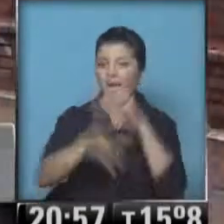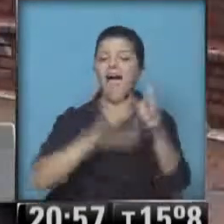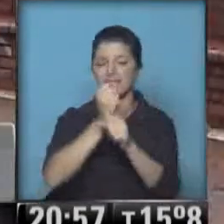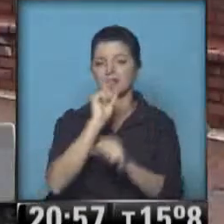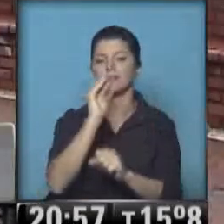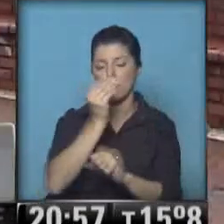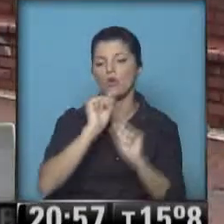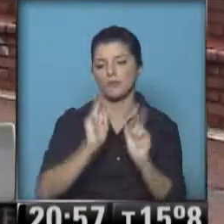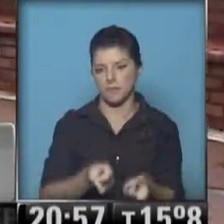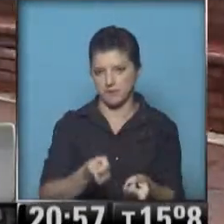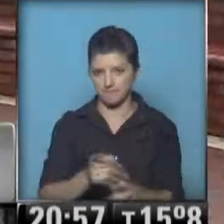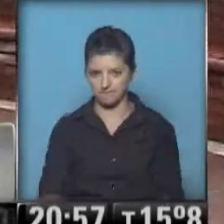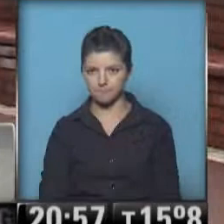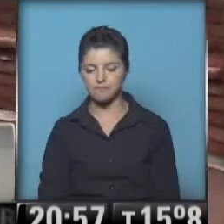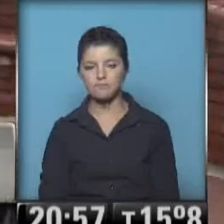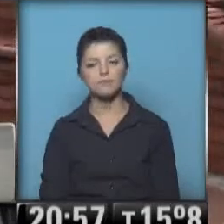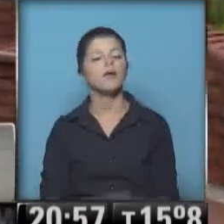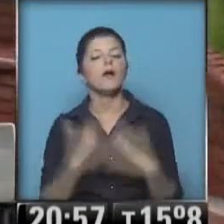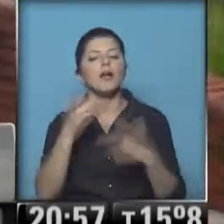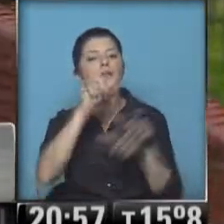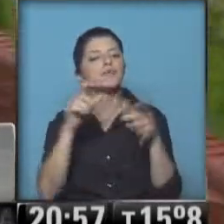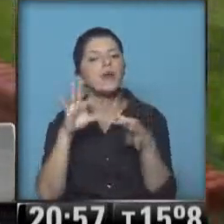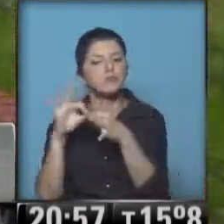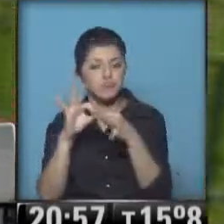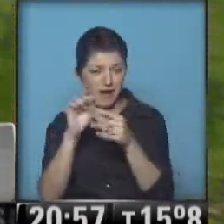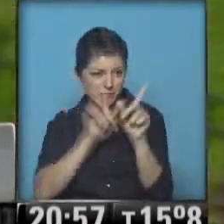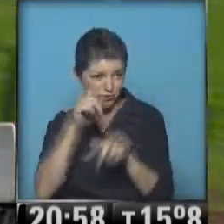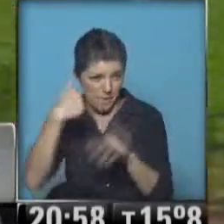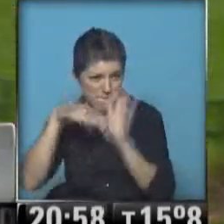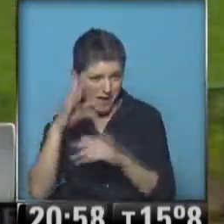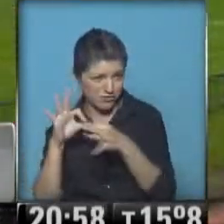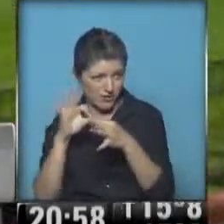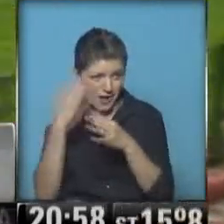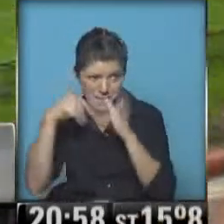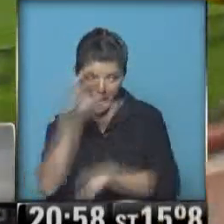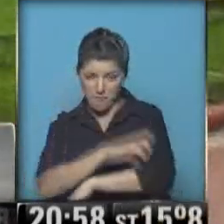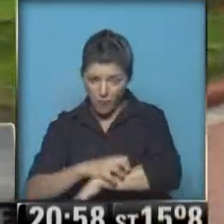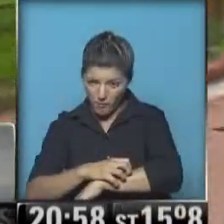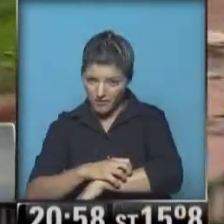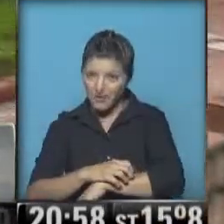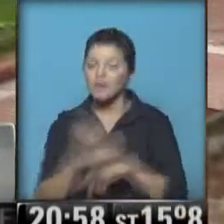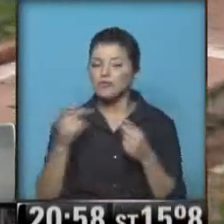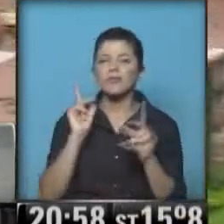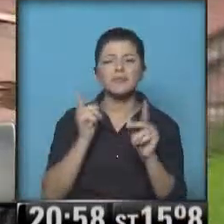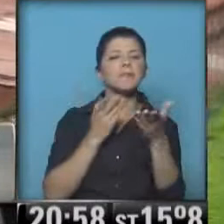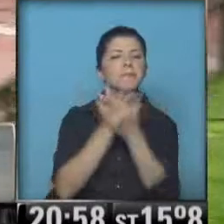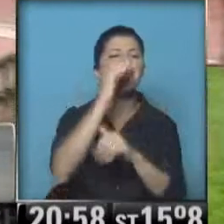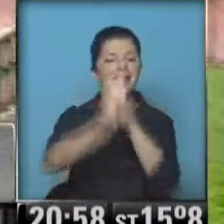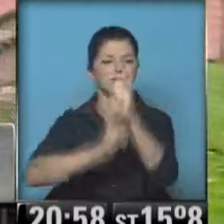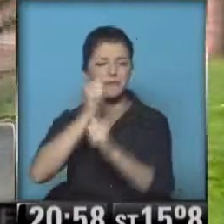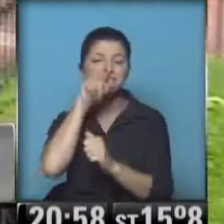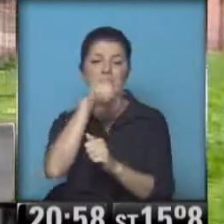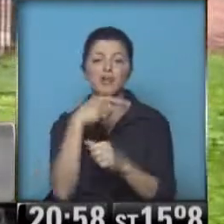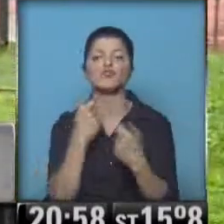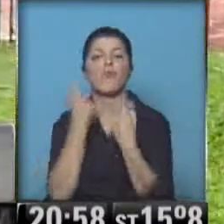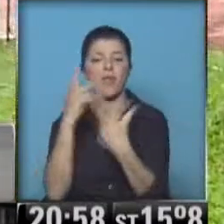inclusive. Comúnmente colabora la gente también que menos tiene, que es la más solidaria. Digo, ¿se le hace un llamamiento a las empresas para que también se hagan cargo